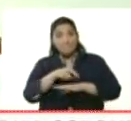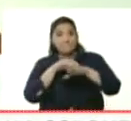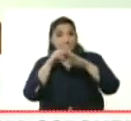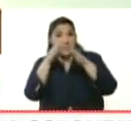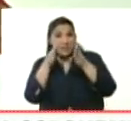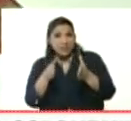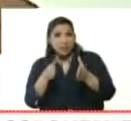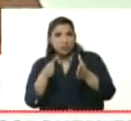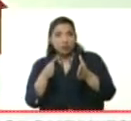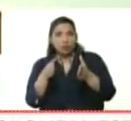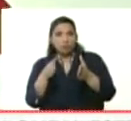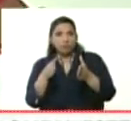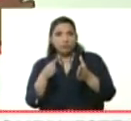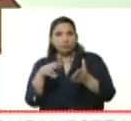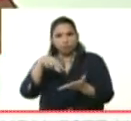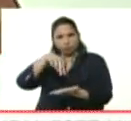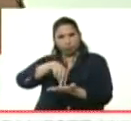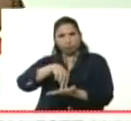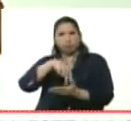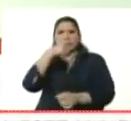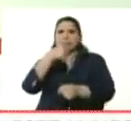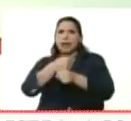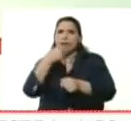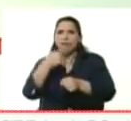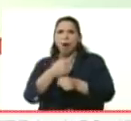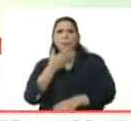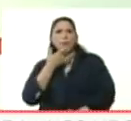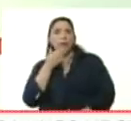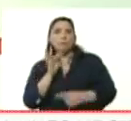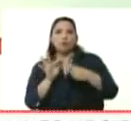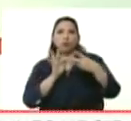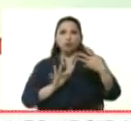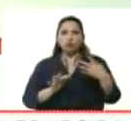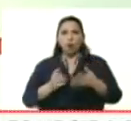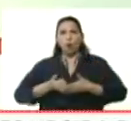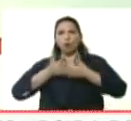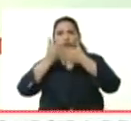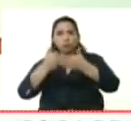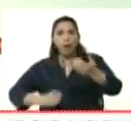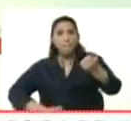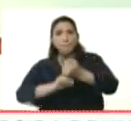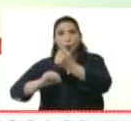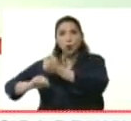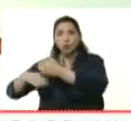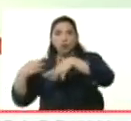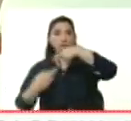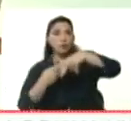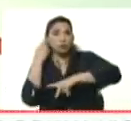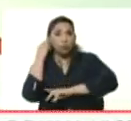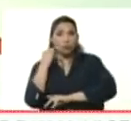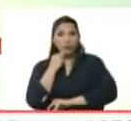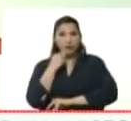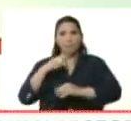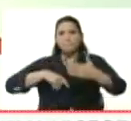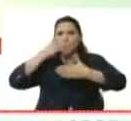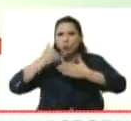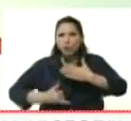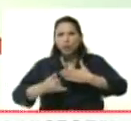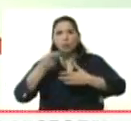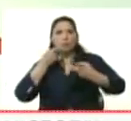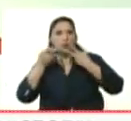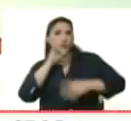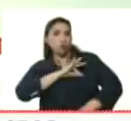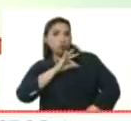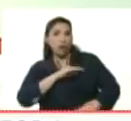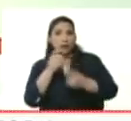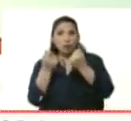se levantan a trabajar en función de la revolución bolivariana. De un proyecto político, social, económico, que va